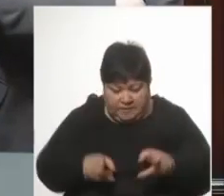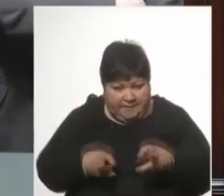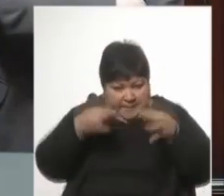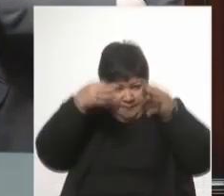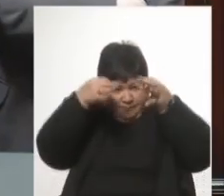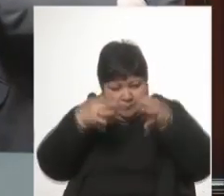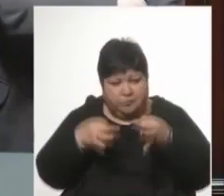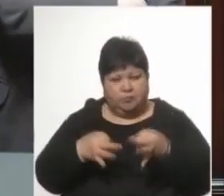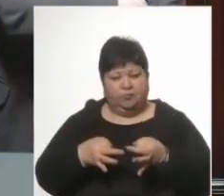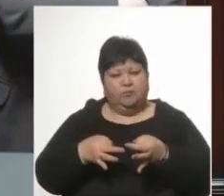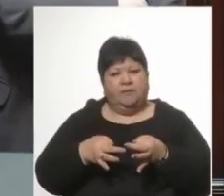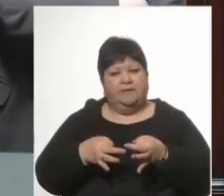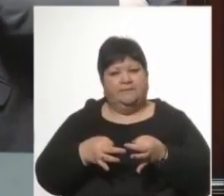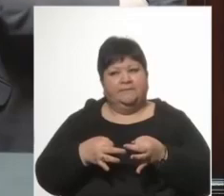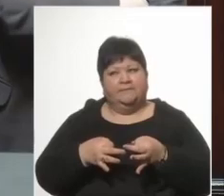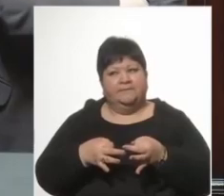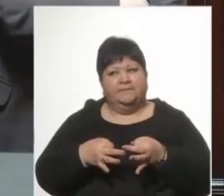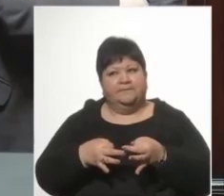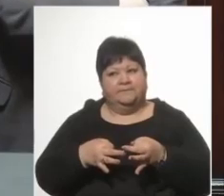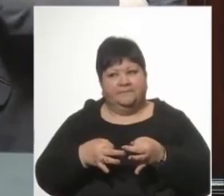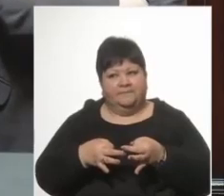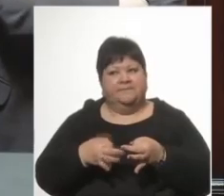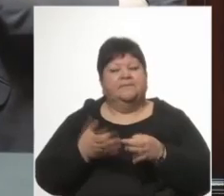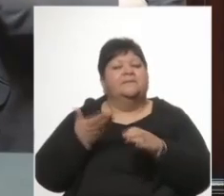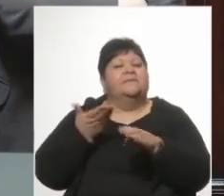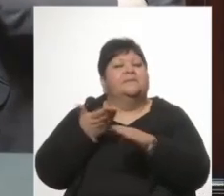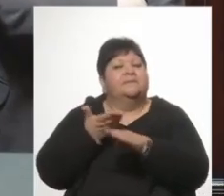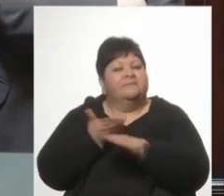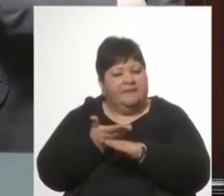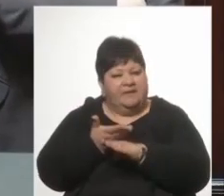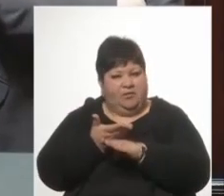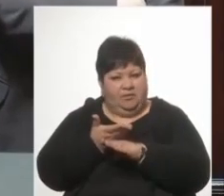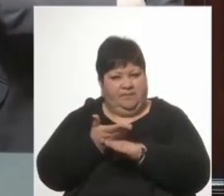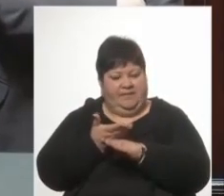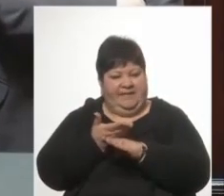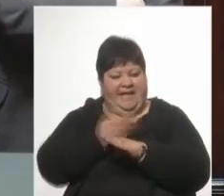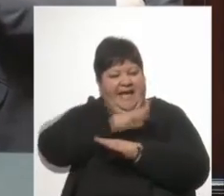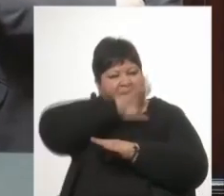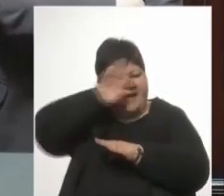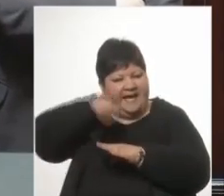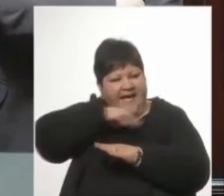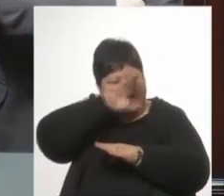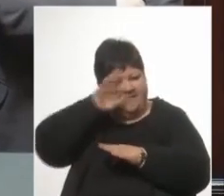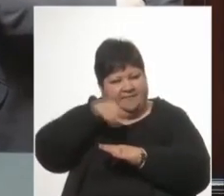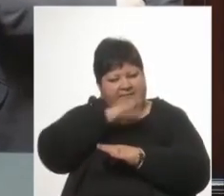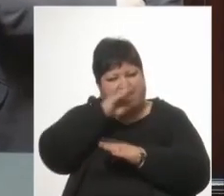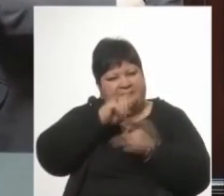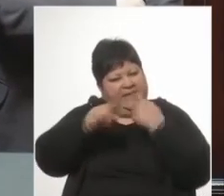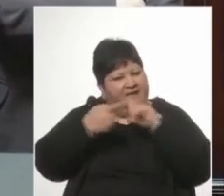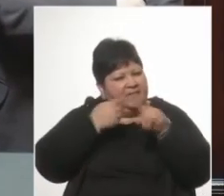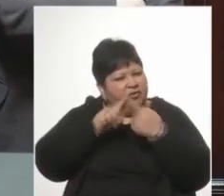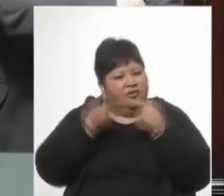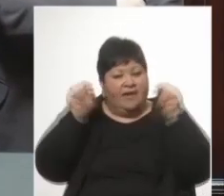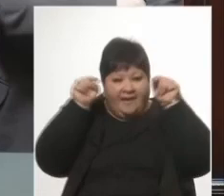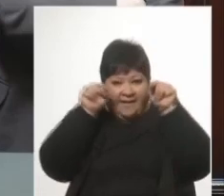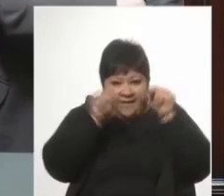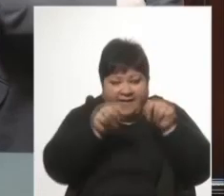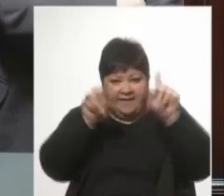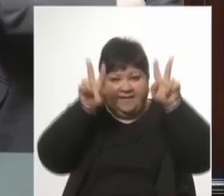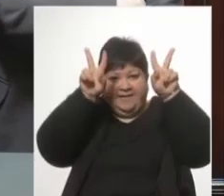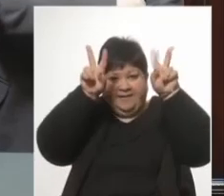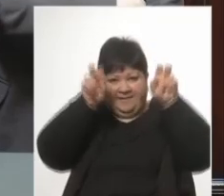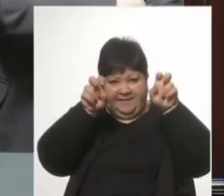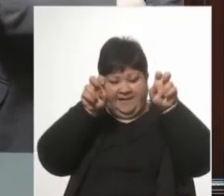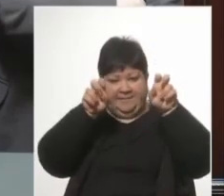y le pido que precisamente la referencia de sus palabras tengan que ver con este episodio y